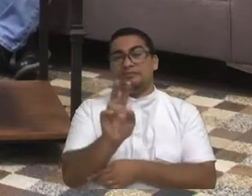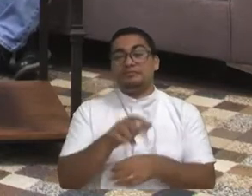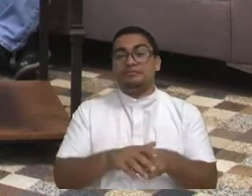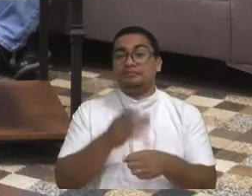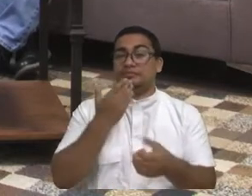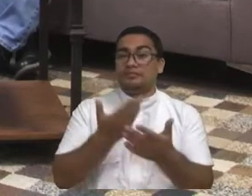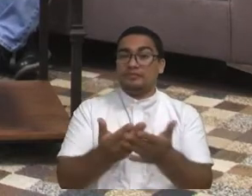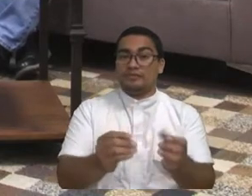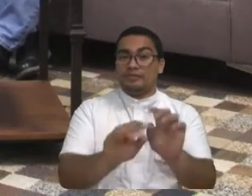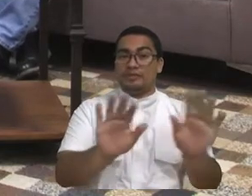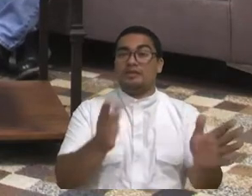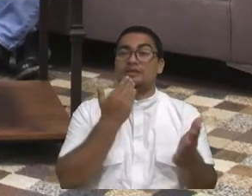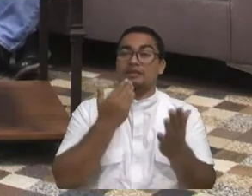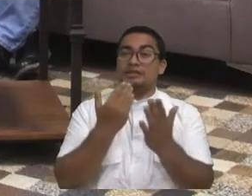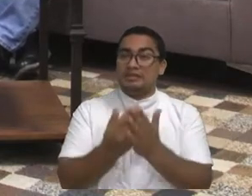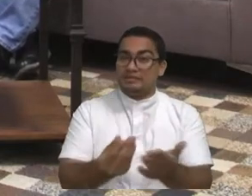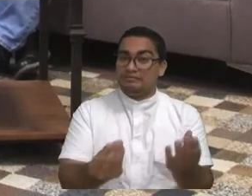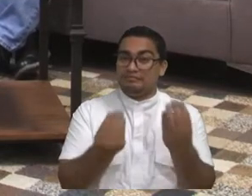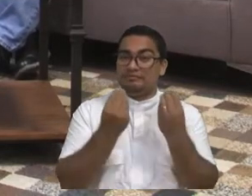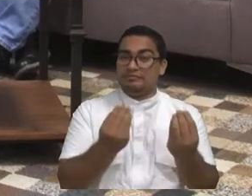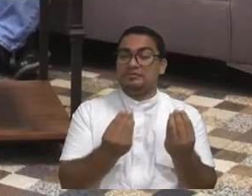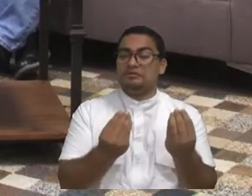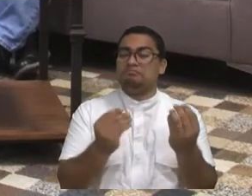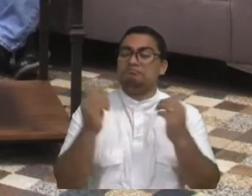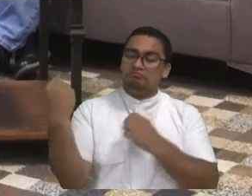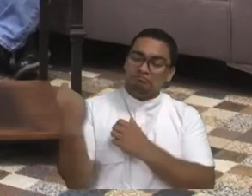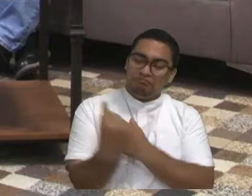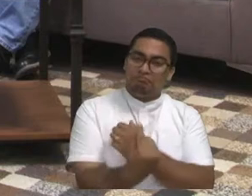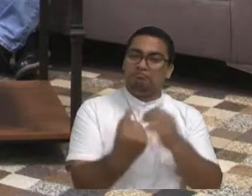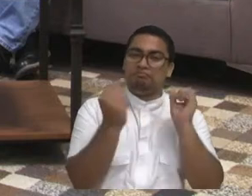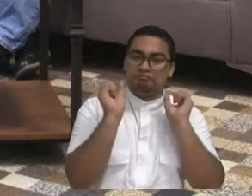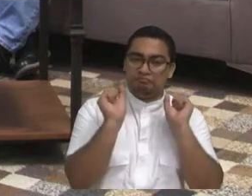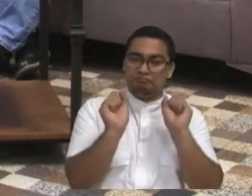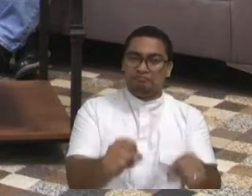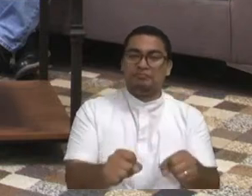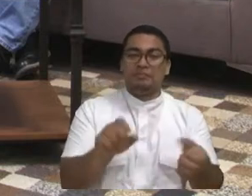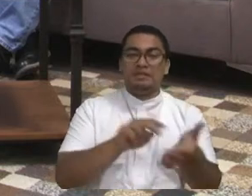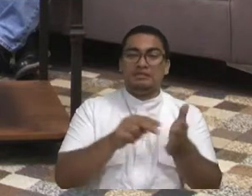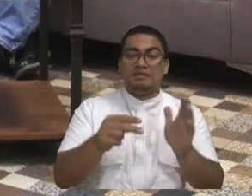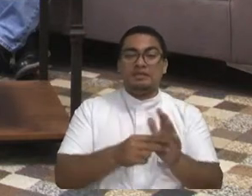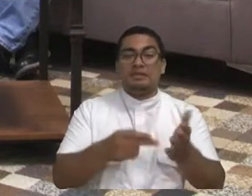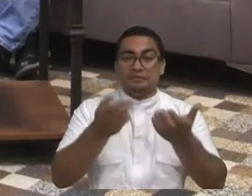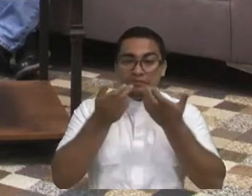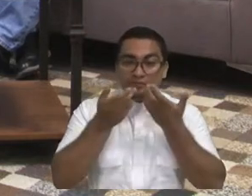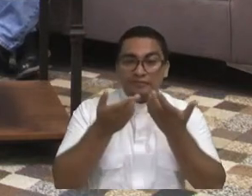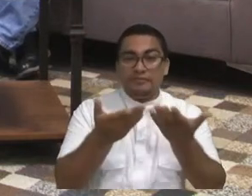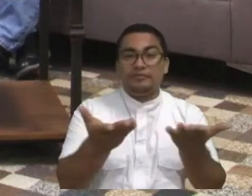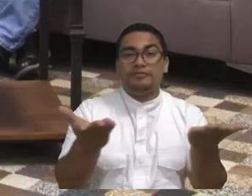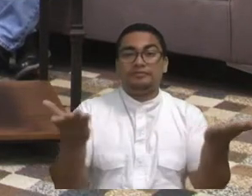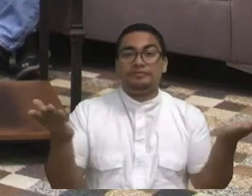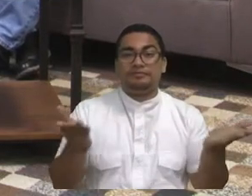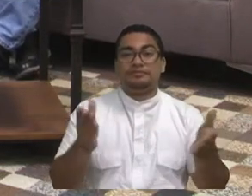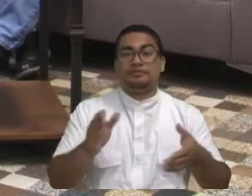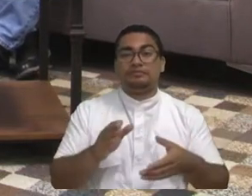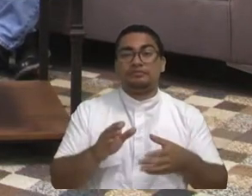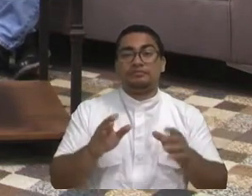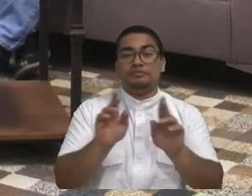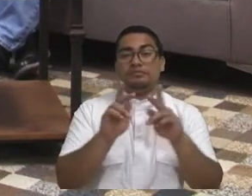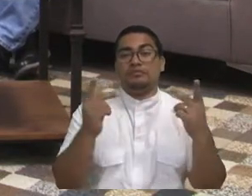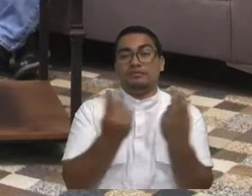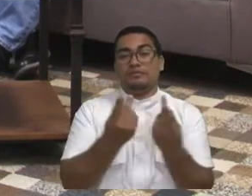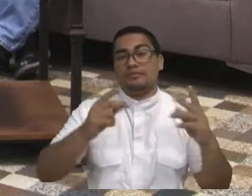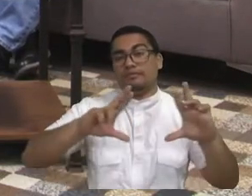espacio de este espacio en que podemos establecer ese proceso informativo nuestra población nicaragüense